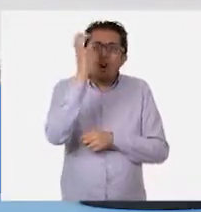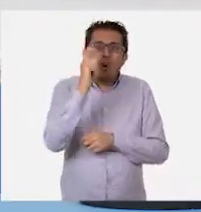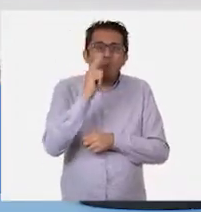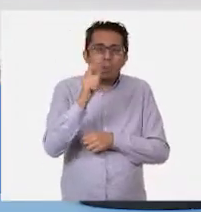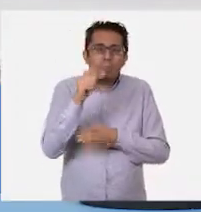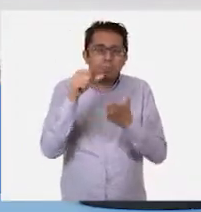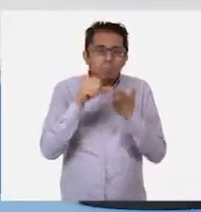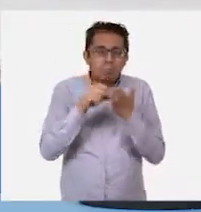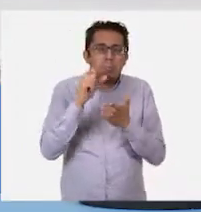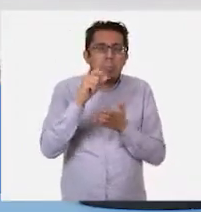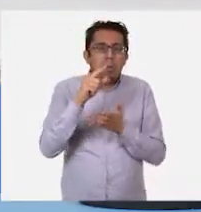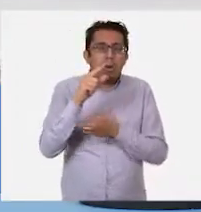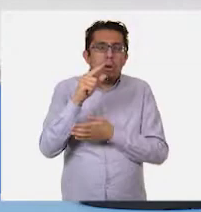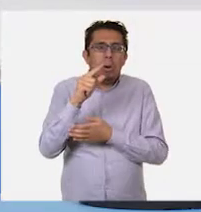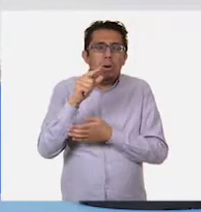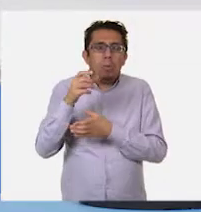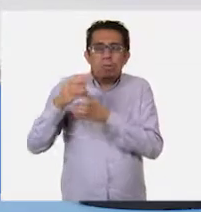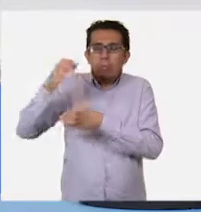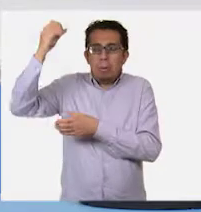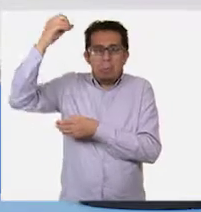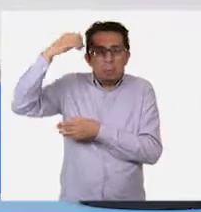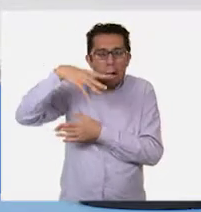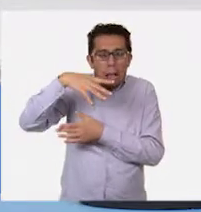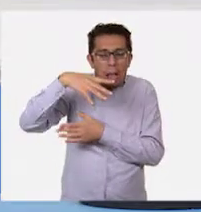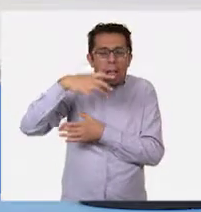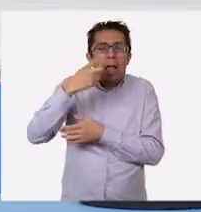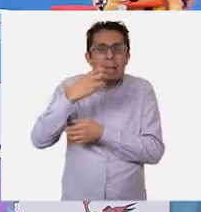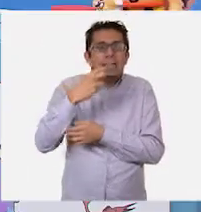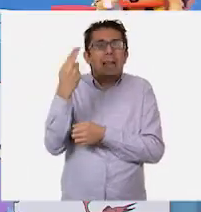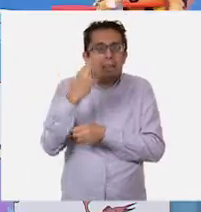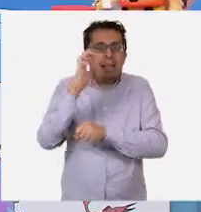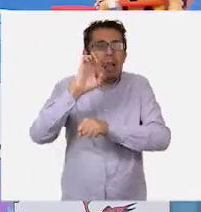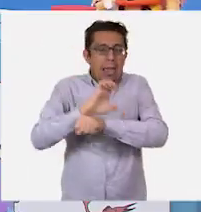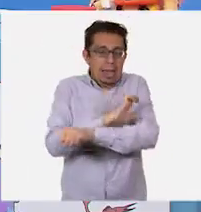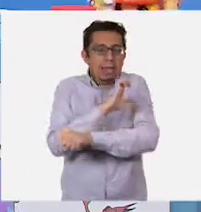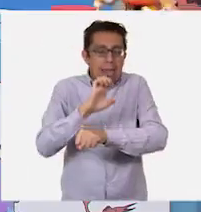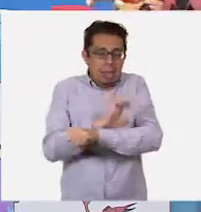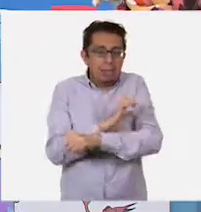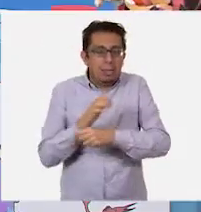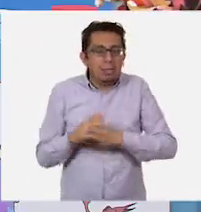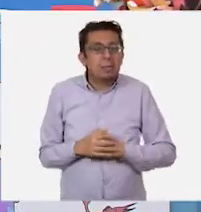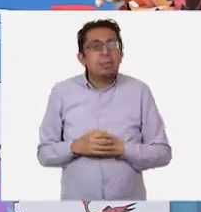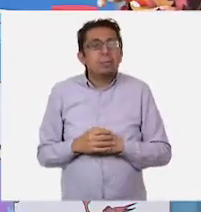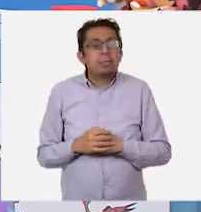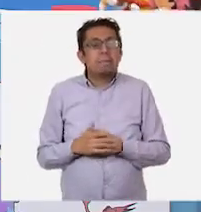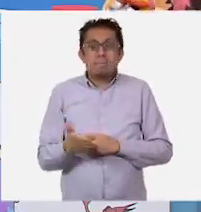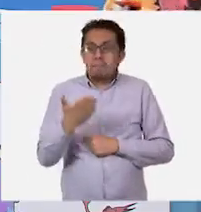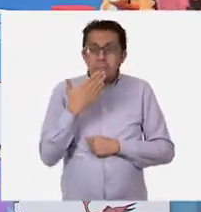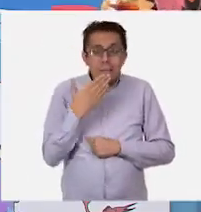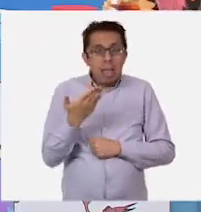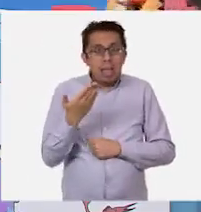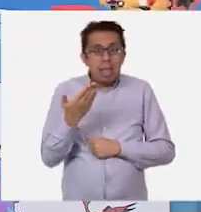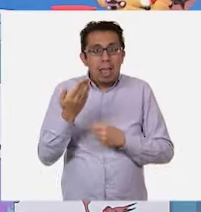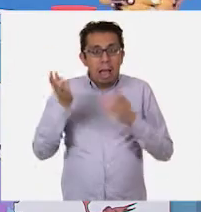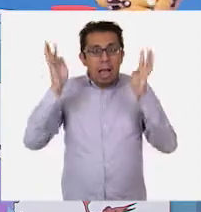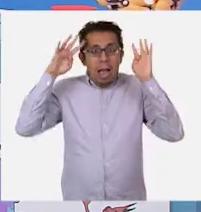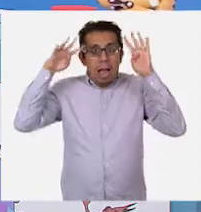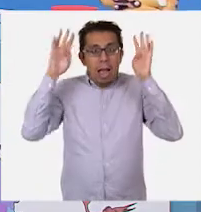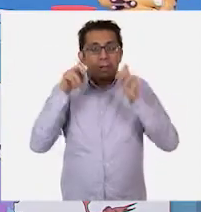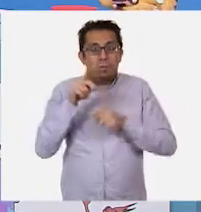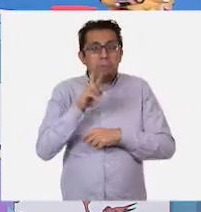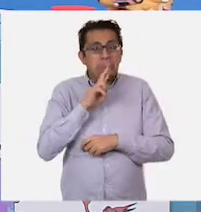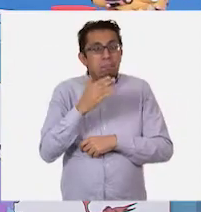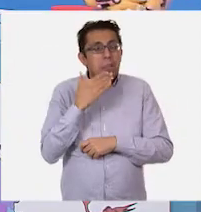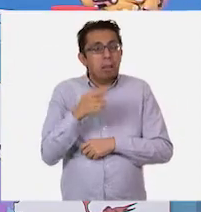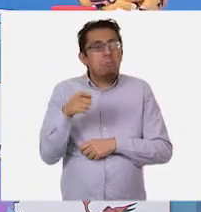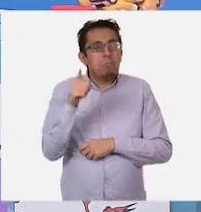o energía eléctrica. Ajo, listo. Muy bien contestado. Eres un ejemplo